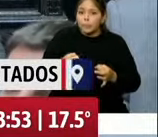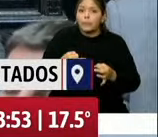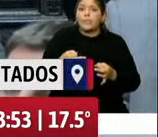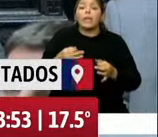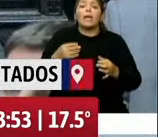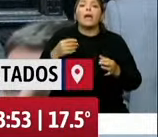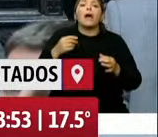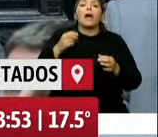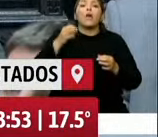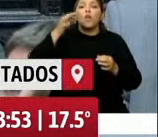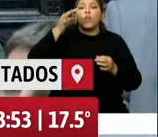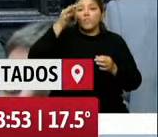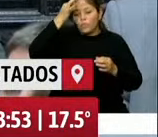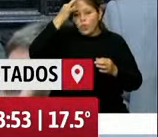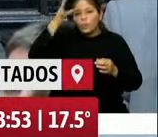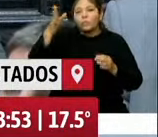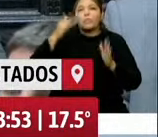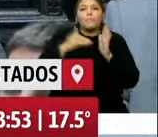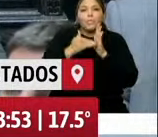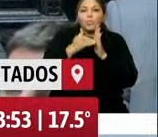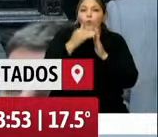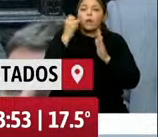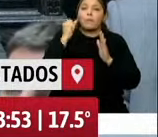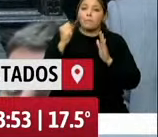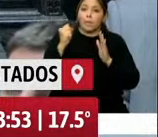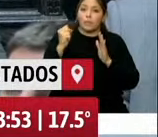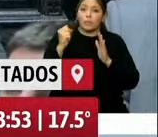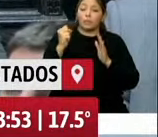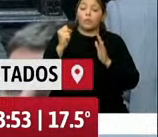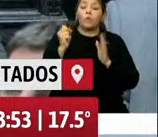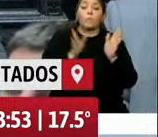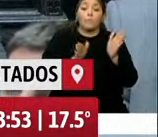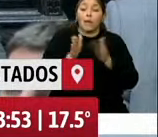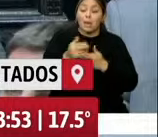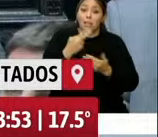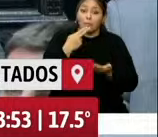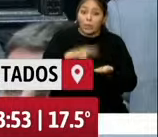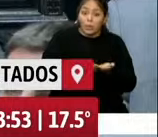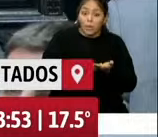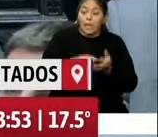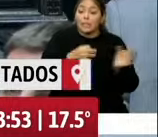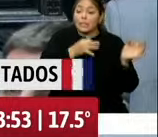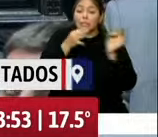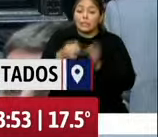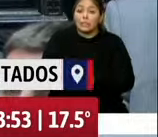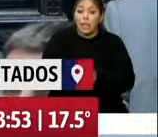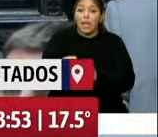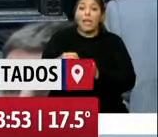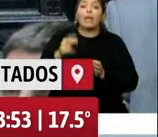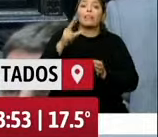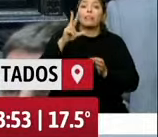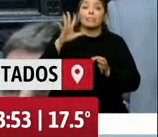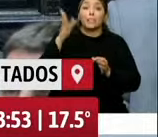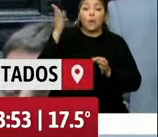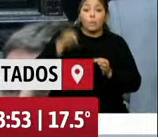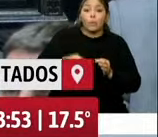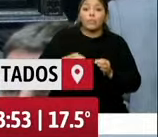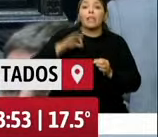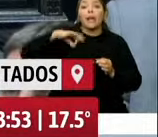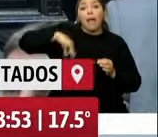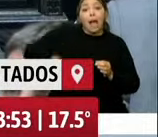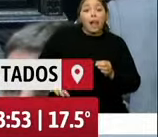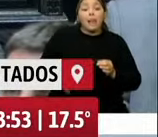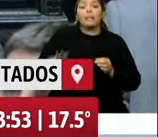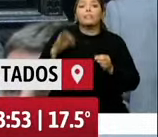que le entre plata para poder quitar financiamiento propio para que entre menos plata al Estado para poder aliviar de impuestos a